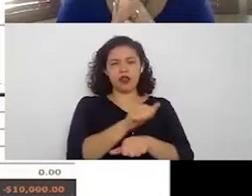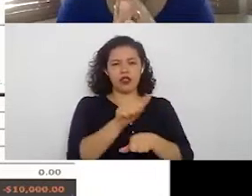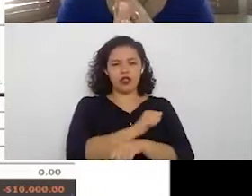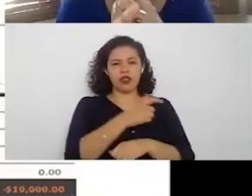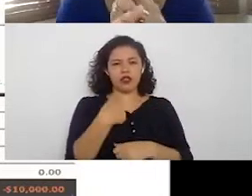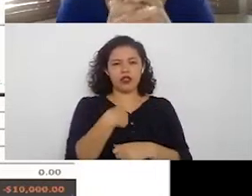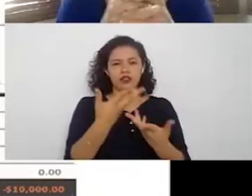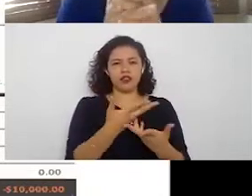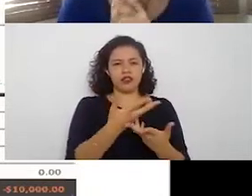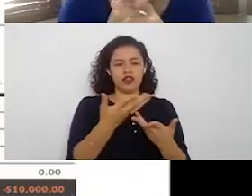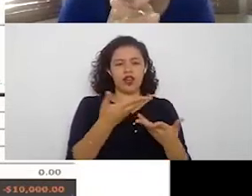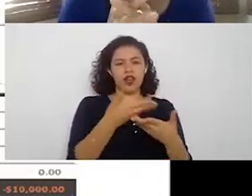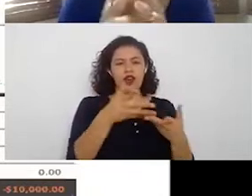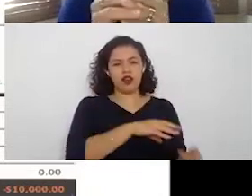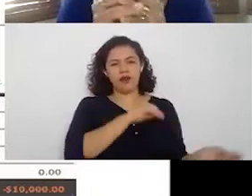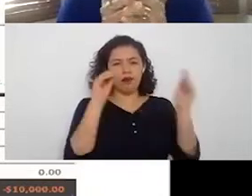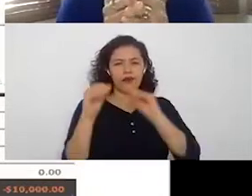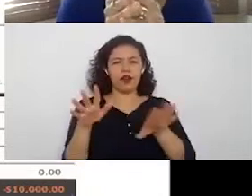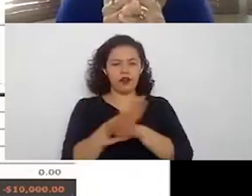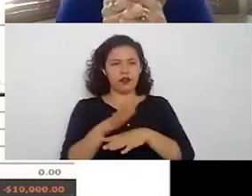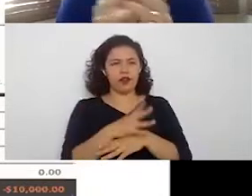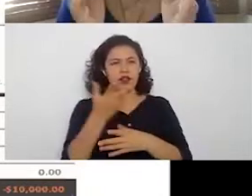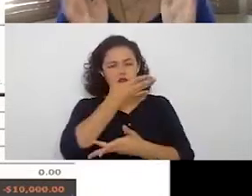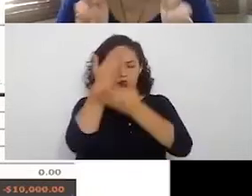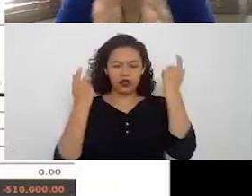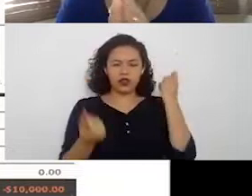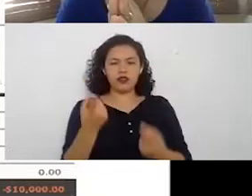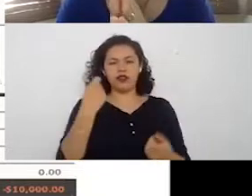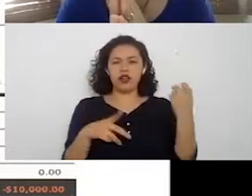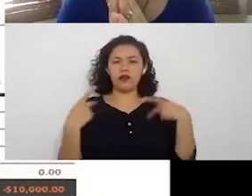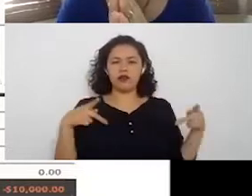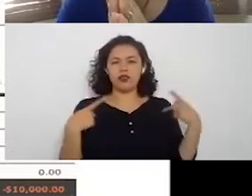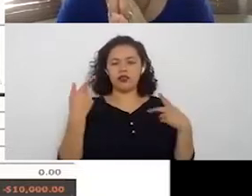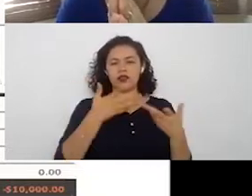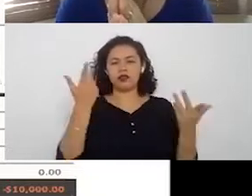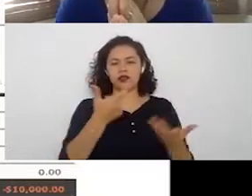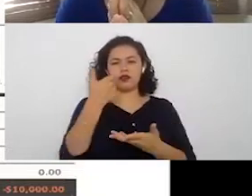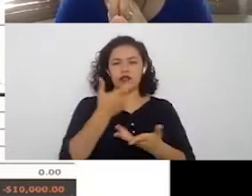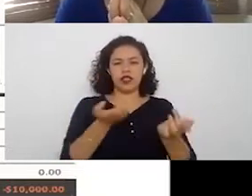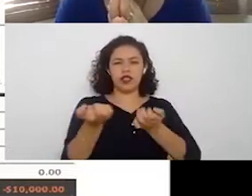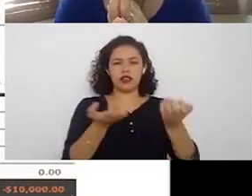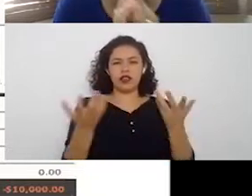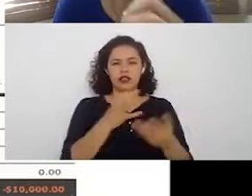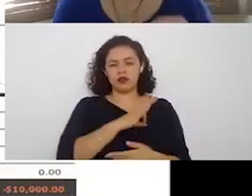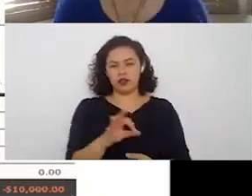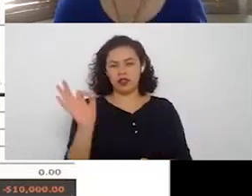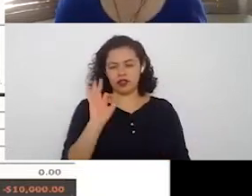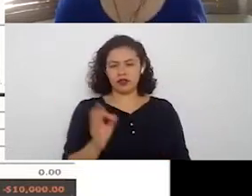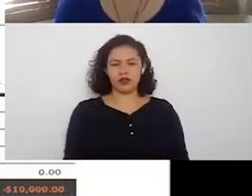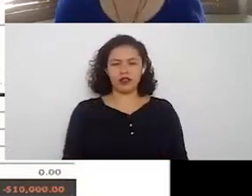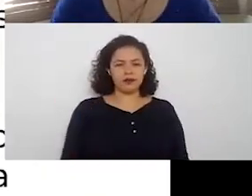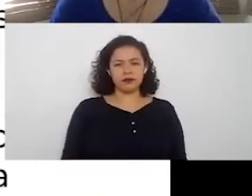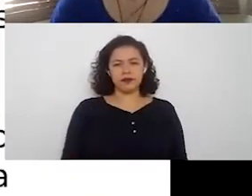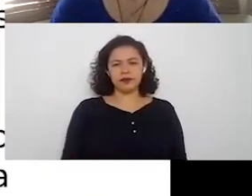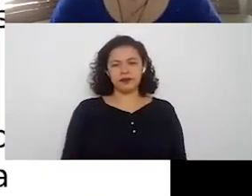tropicalicé para ustedes. No sé si alguien haya podido elaborar su presupuesto y guste compartirlo.